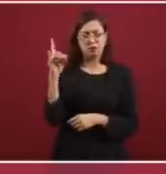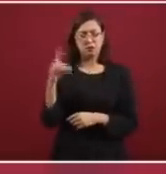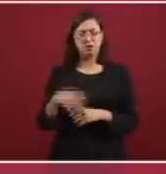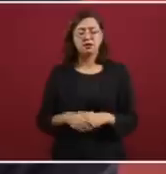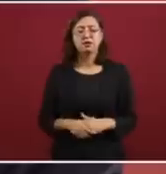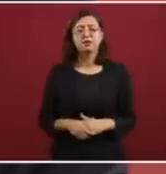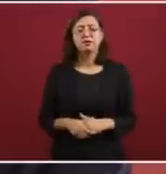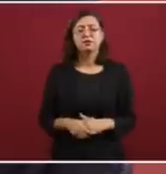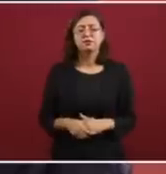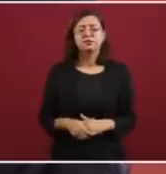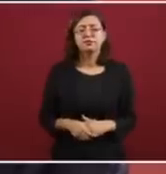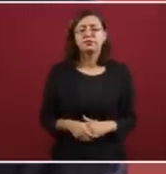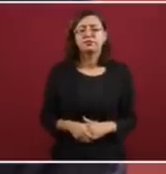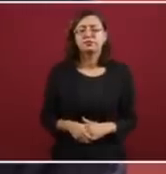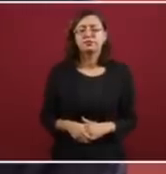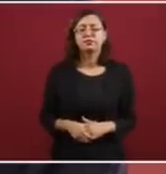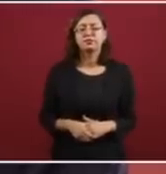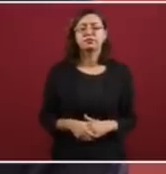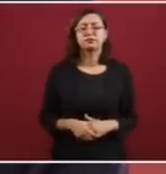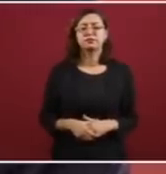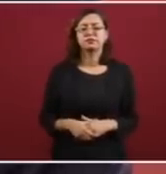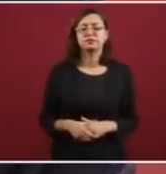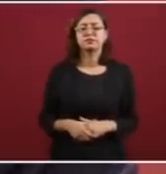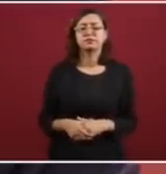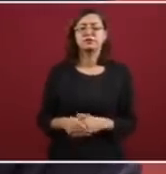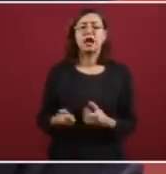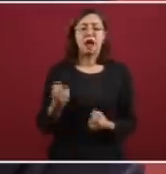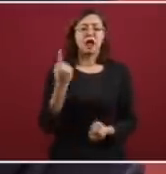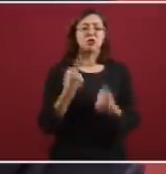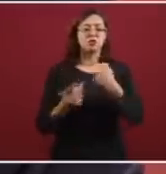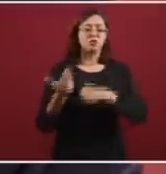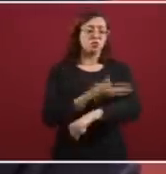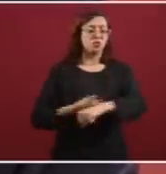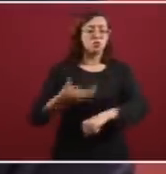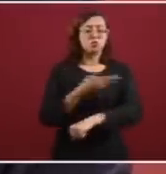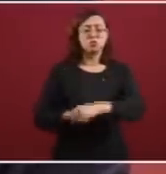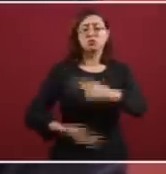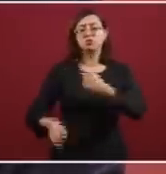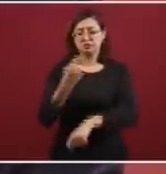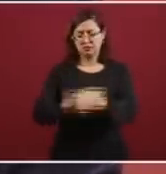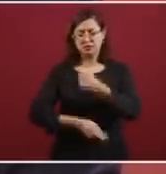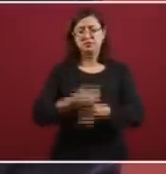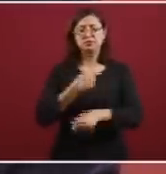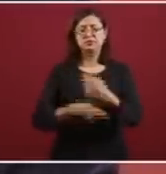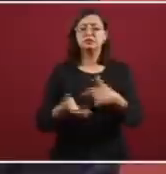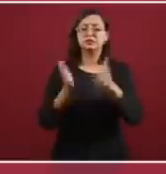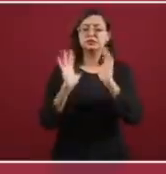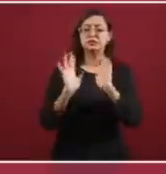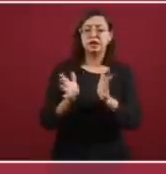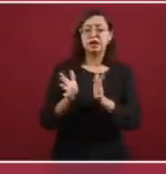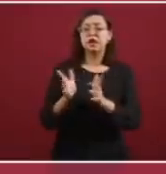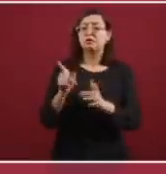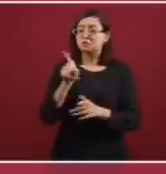Hay ya trámites para que el que lo desee